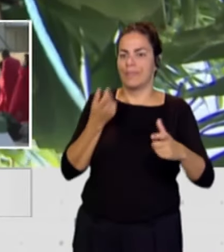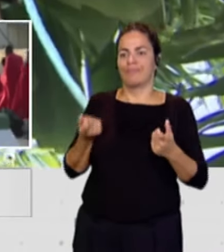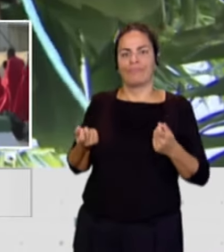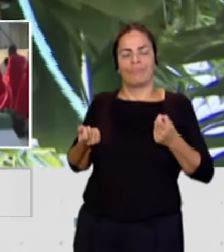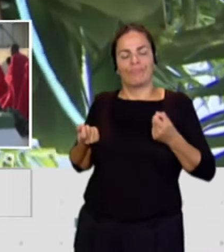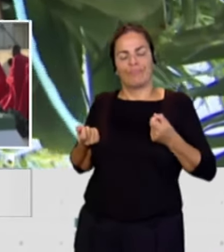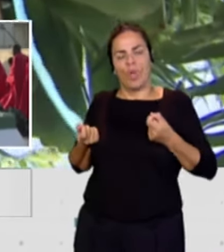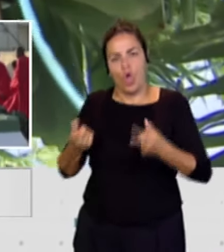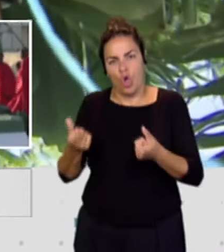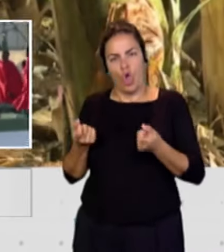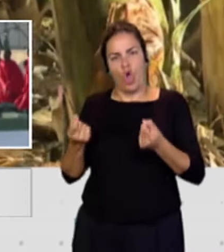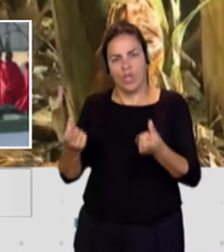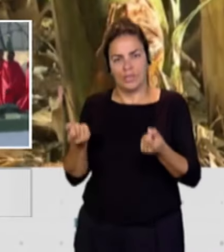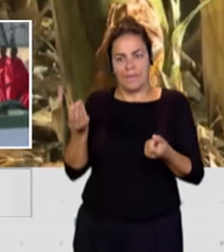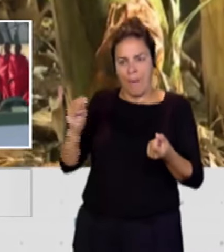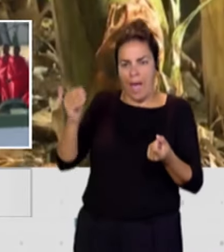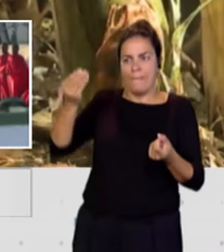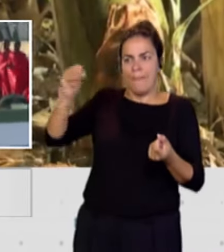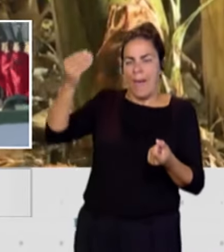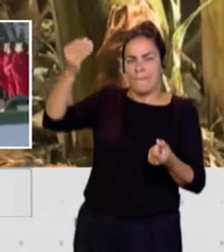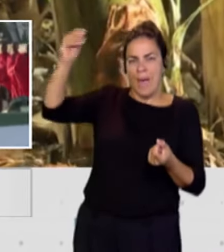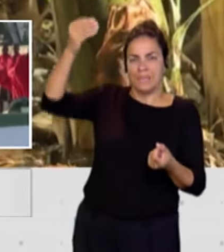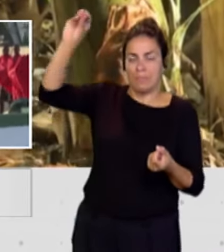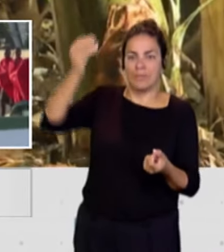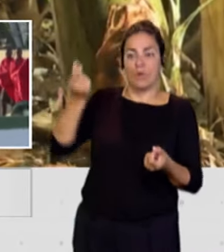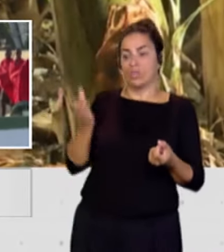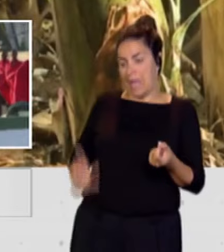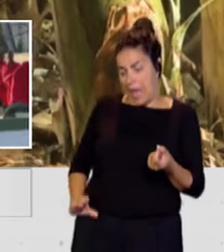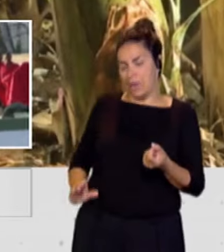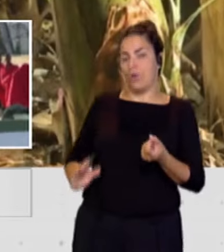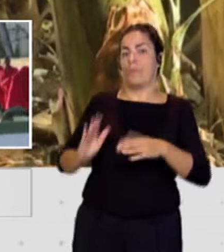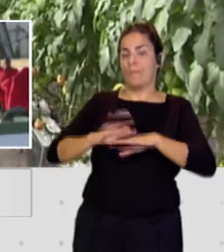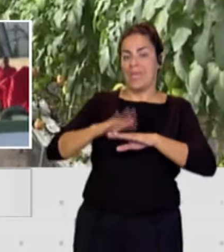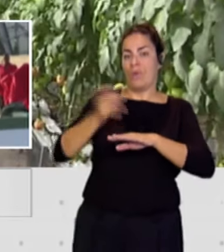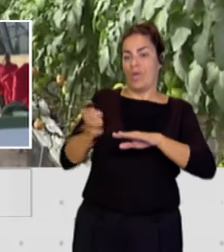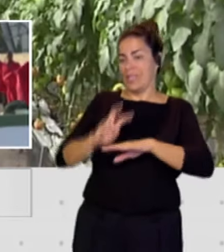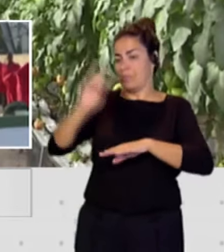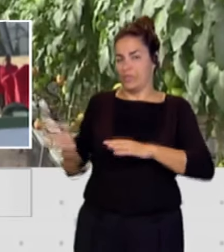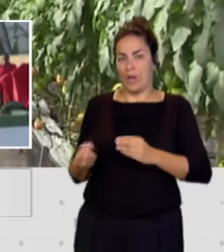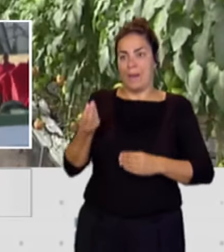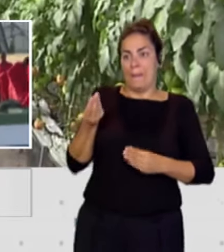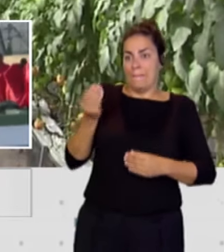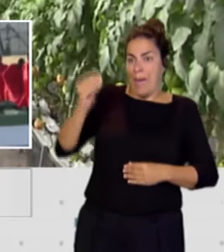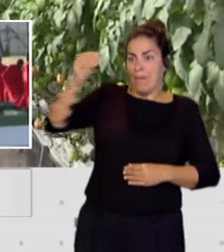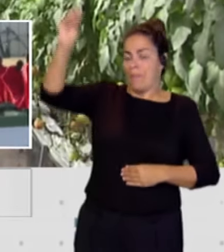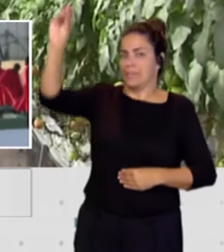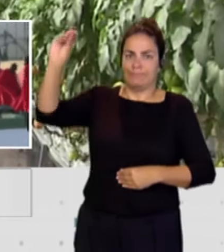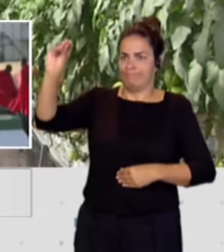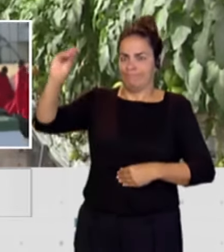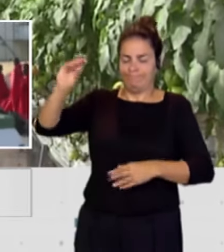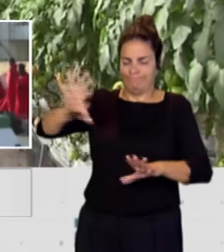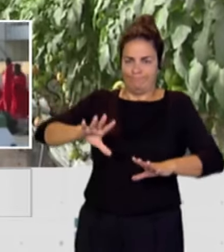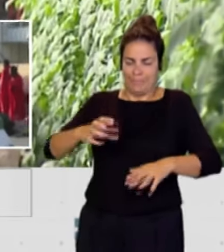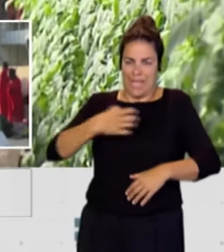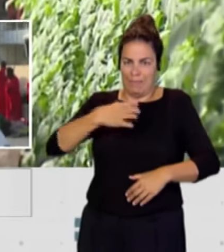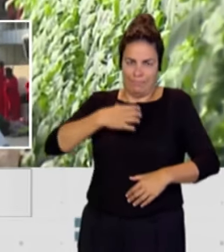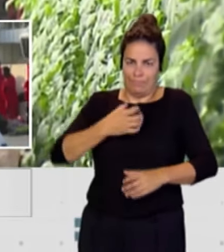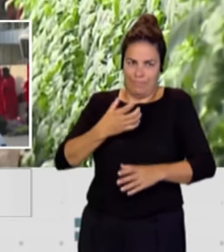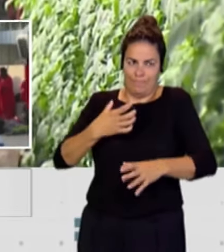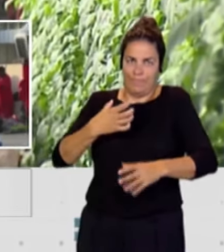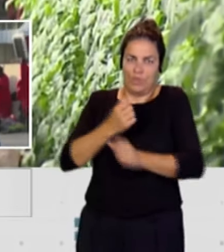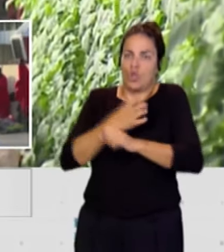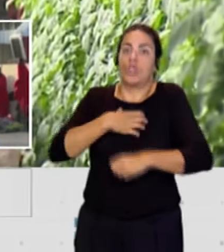con las subidas como apunta usted del salario mínimo sin ningún tipo de compensación le pregunto Qué tipo de compensación Entonces sería necesaria